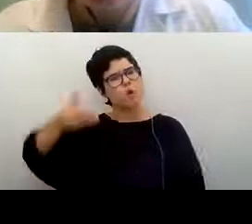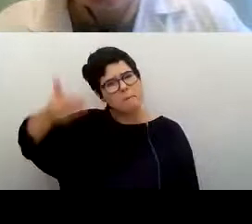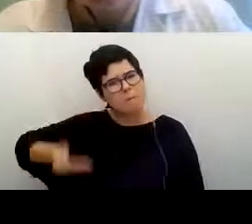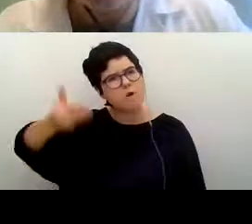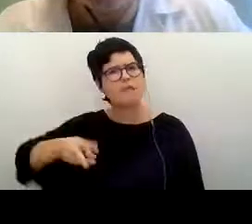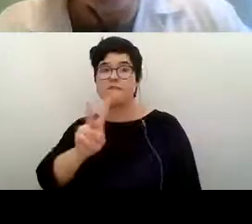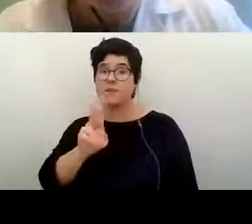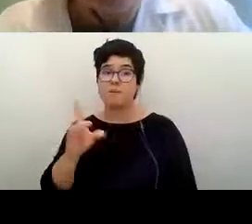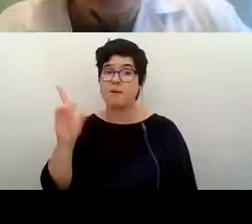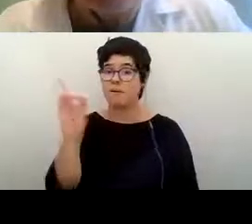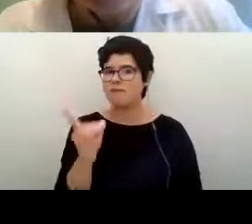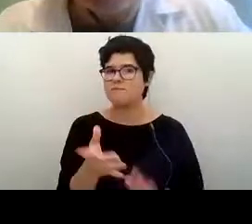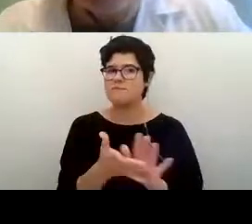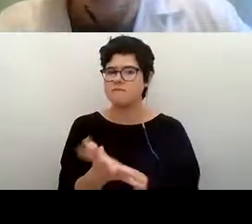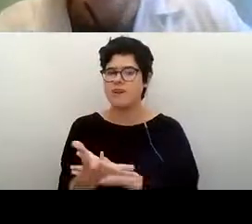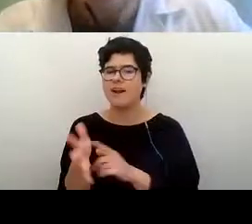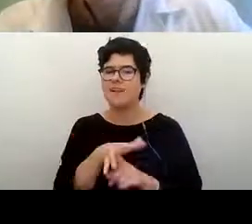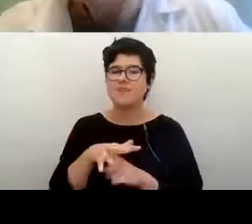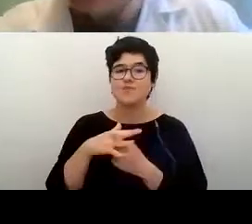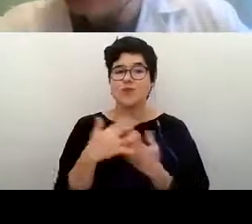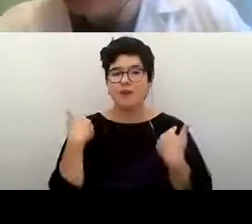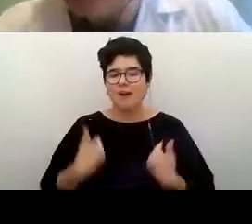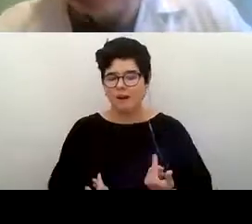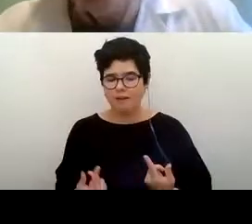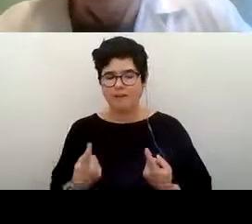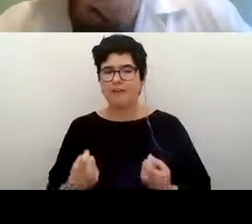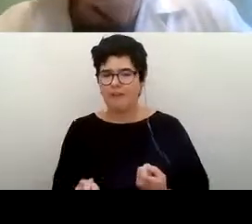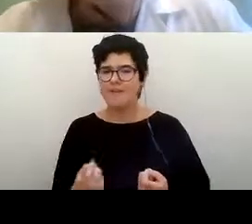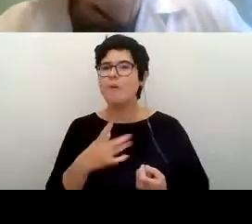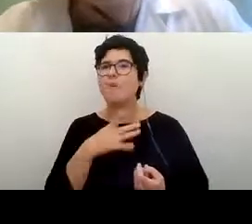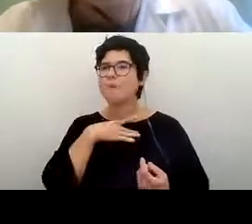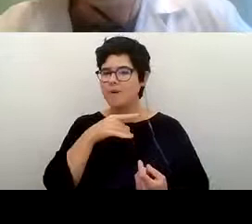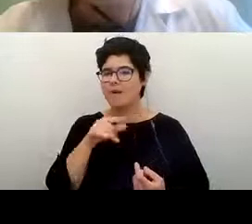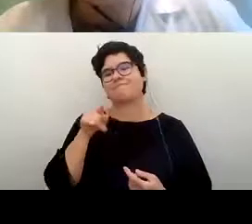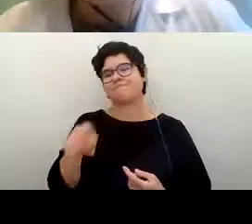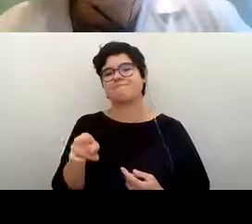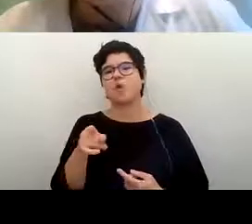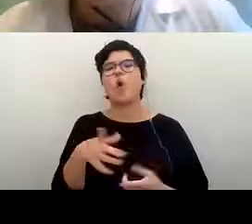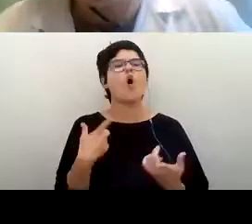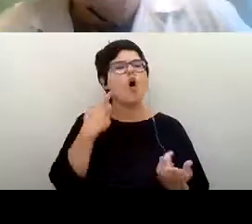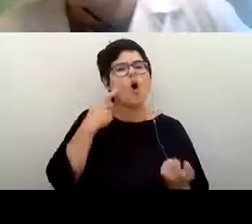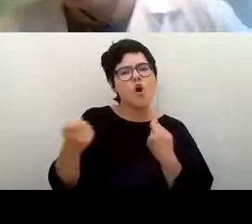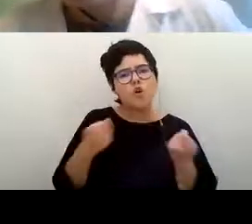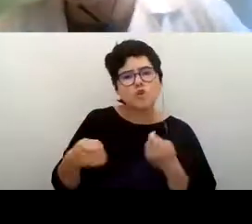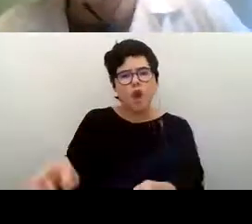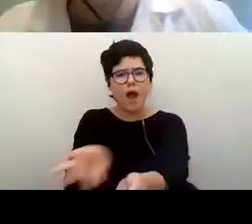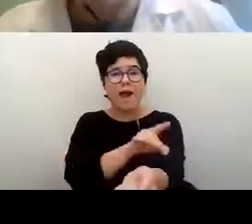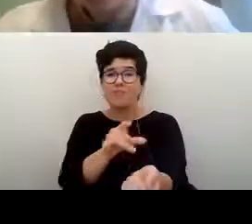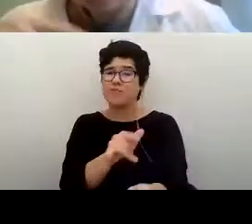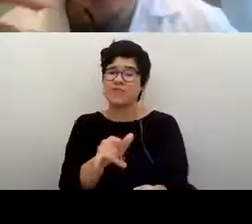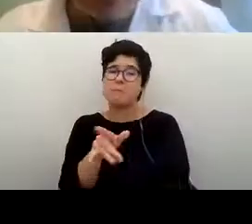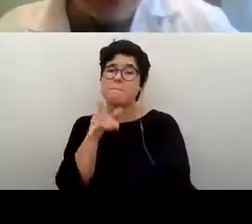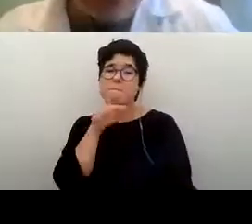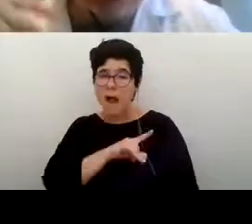está carenciada en nuestra situación, en nuestro organismo o no. Un mal control de la glucosa también vendría asociado a una astenia,